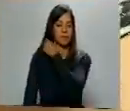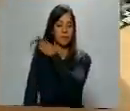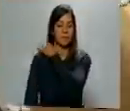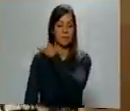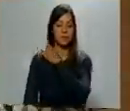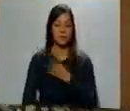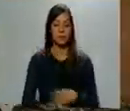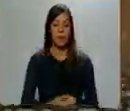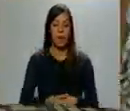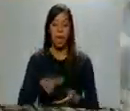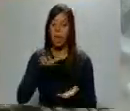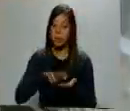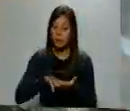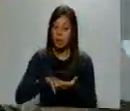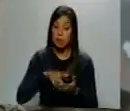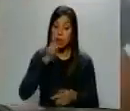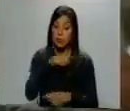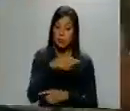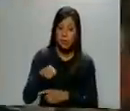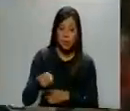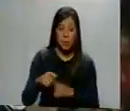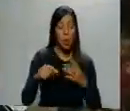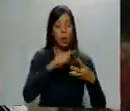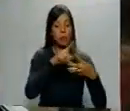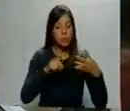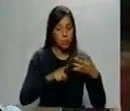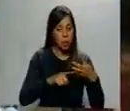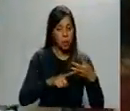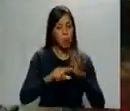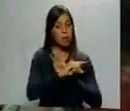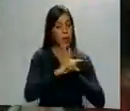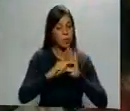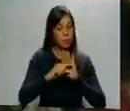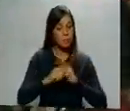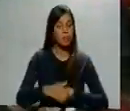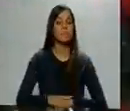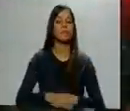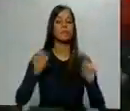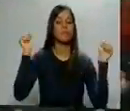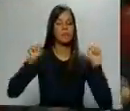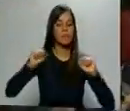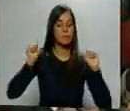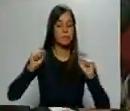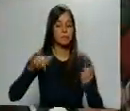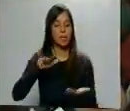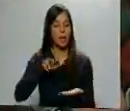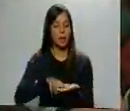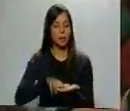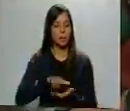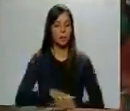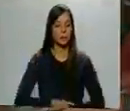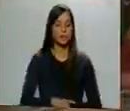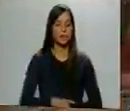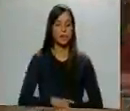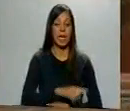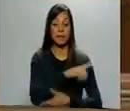En consideración, artículo 4 sobre los criterios para determinar la unidad. Aprobado. Artículo